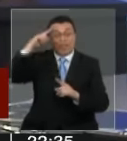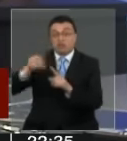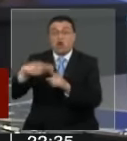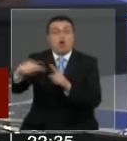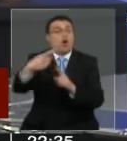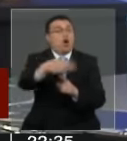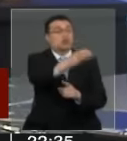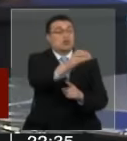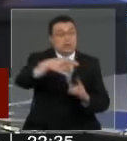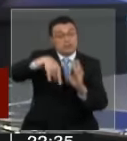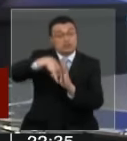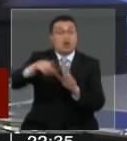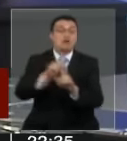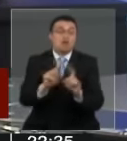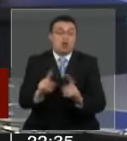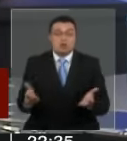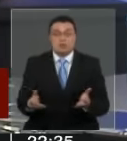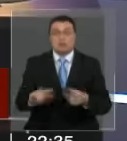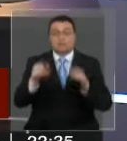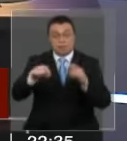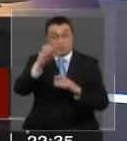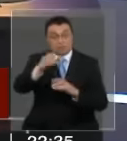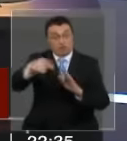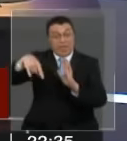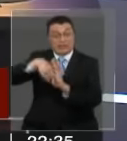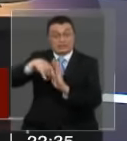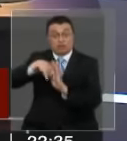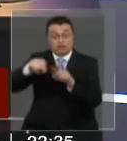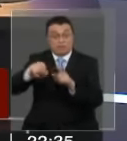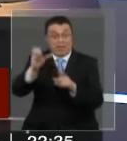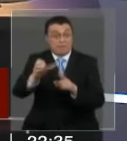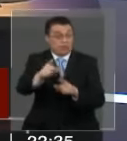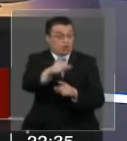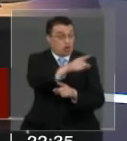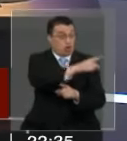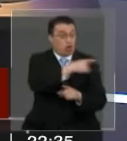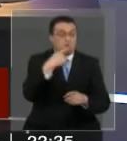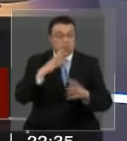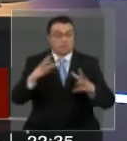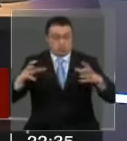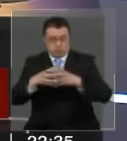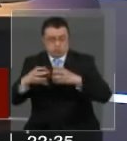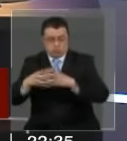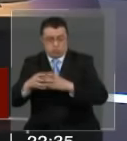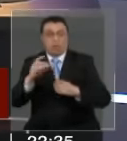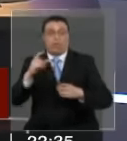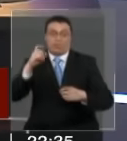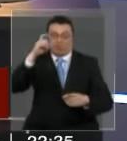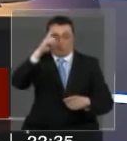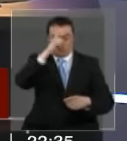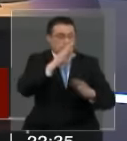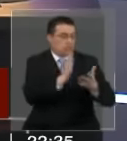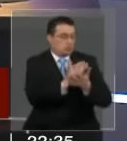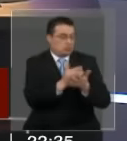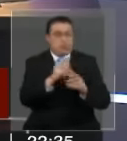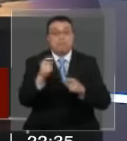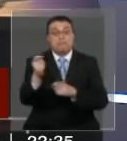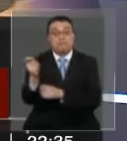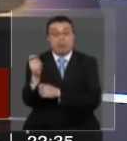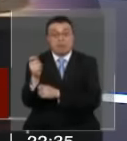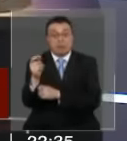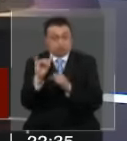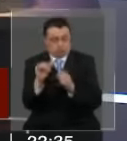Sí, la verdad que tú mismo dijiste, Alberto, los chilotes, o sea, dice, la gente en general le cuesta organizarse. Efectivamente, tú lo dijiste, Mónica, al principio, los pescadores en